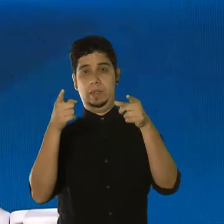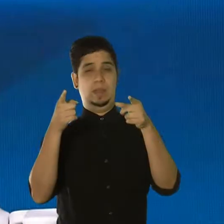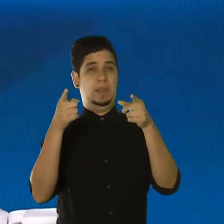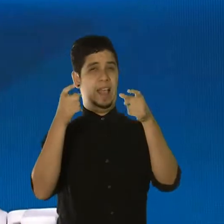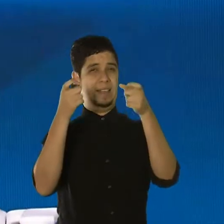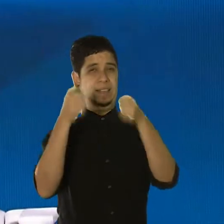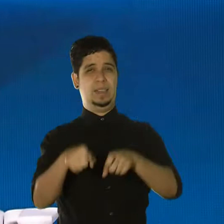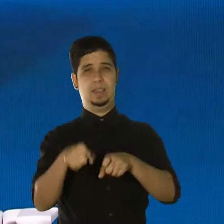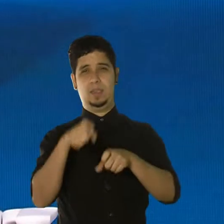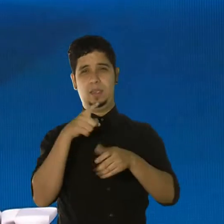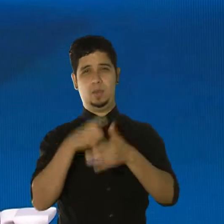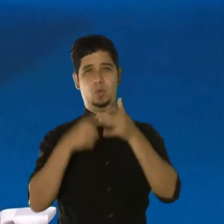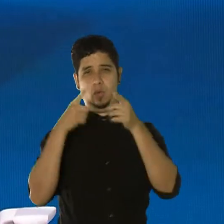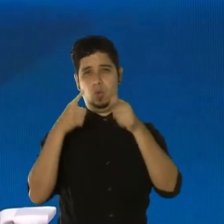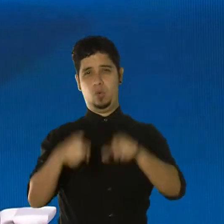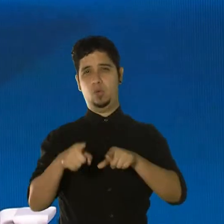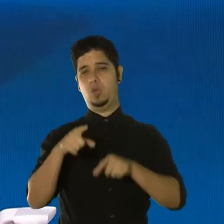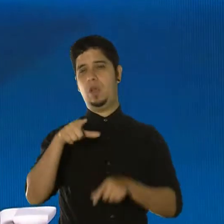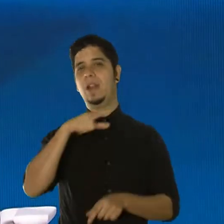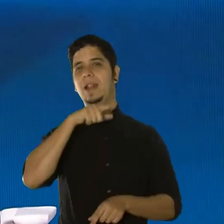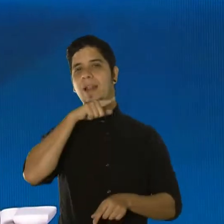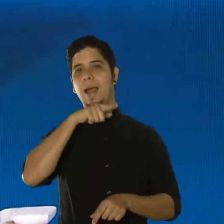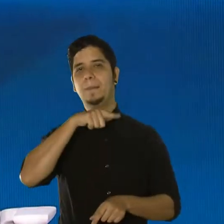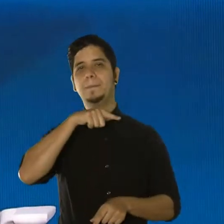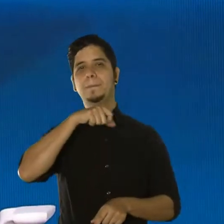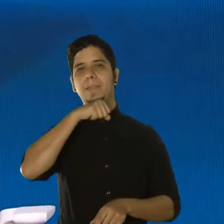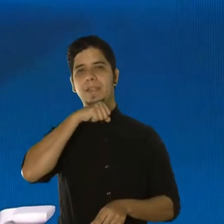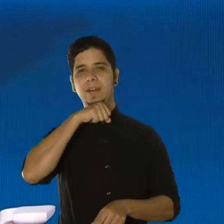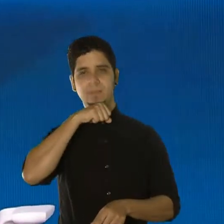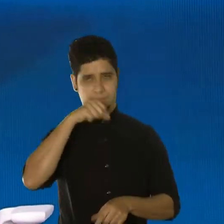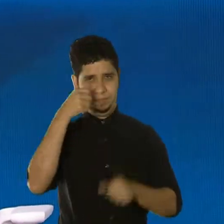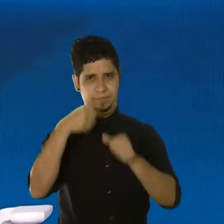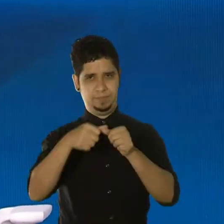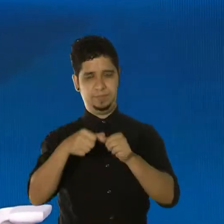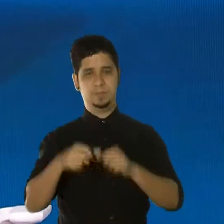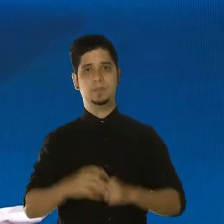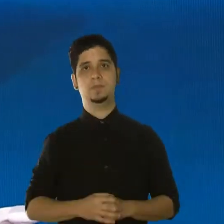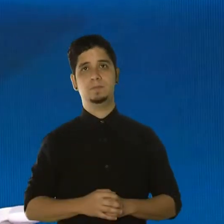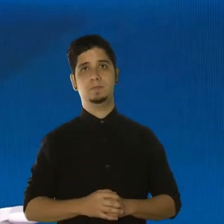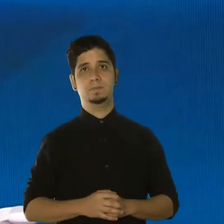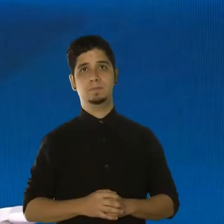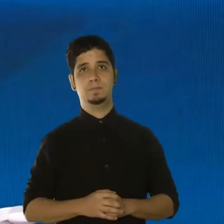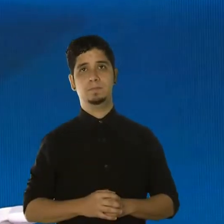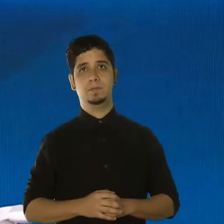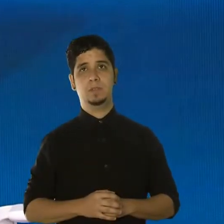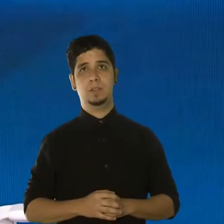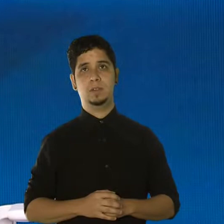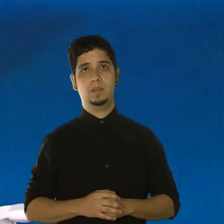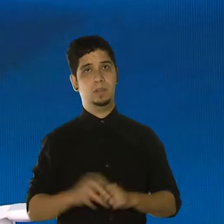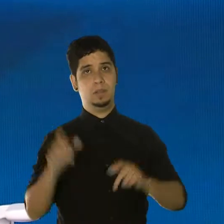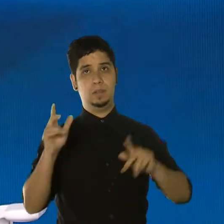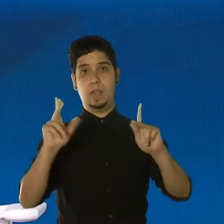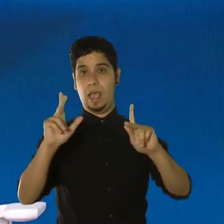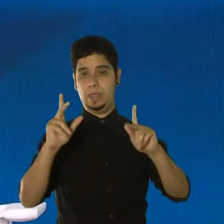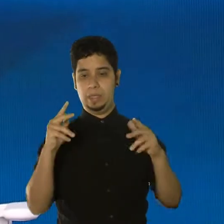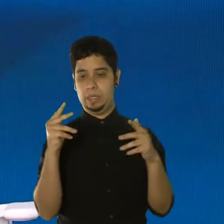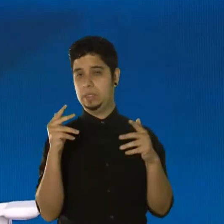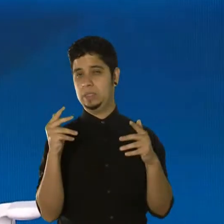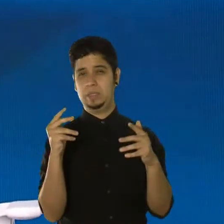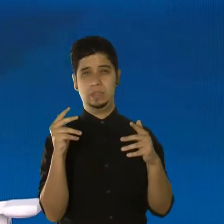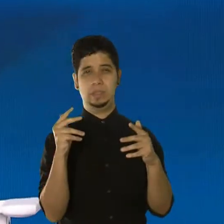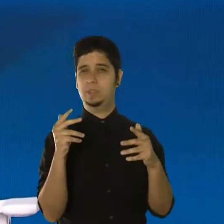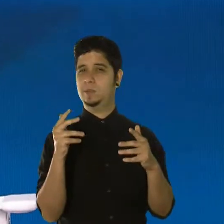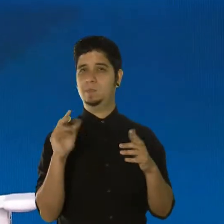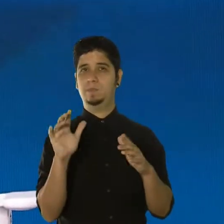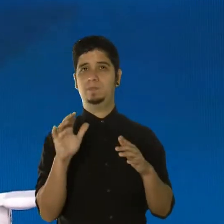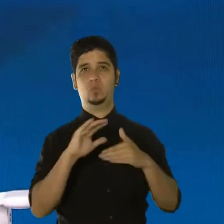accidente bien nefasto que hubo en Las Piedras, la histeria en Puerto Rico se hizo colectiva.